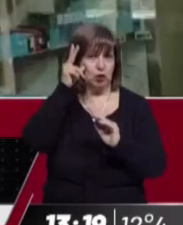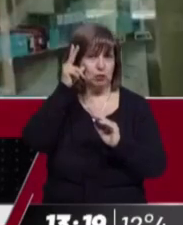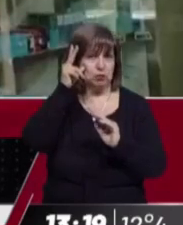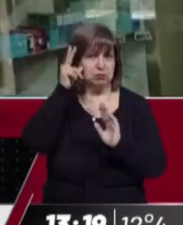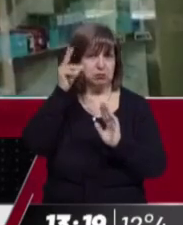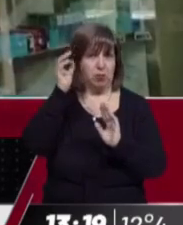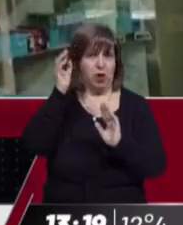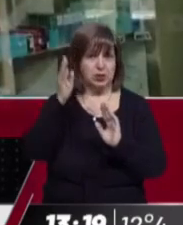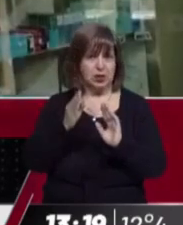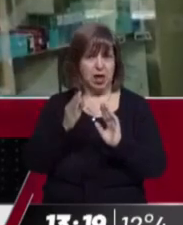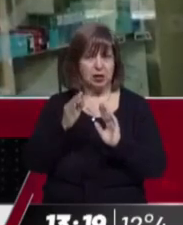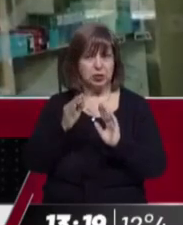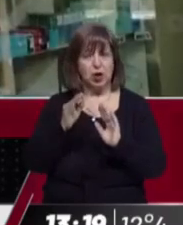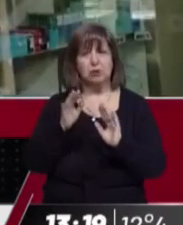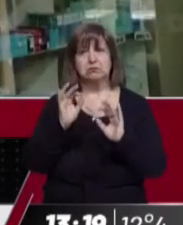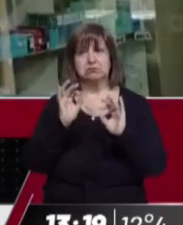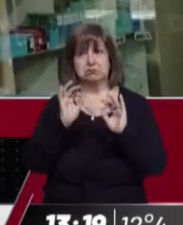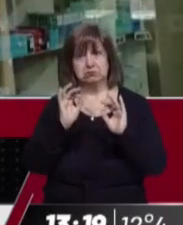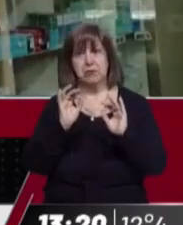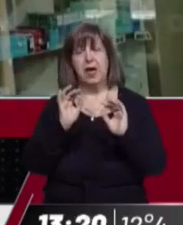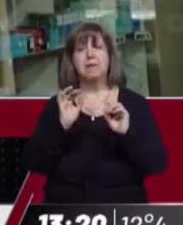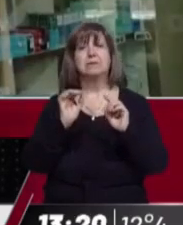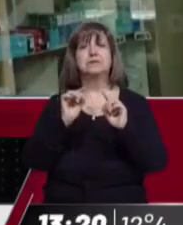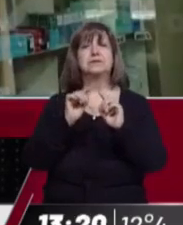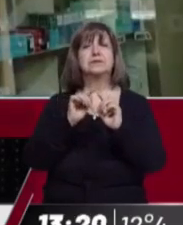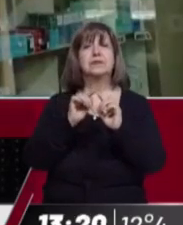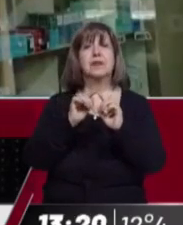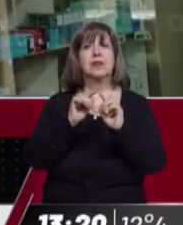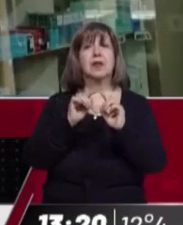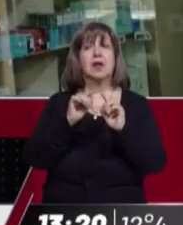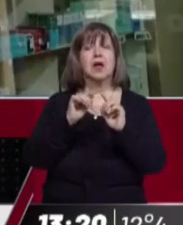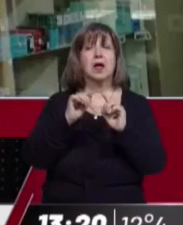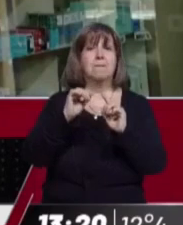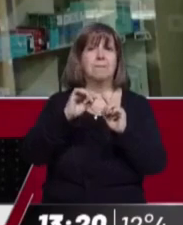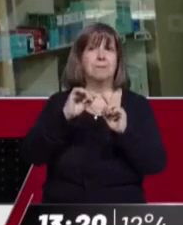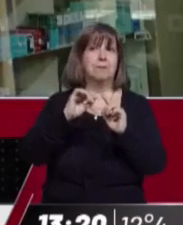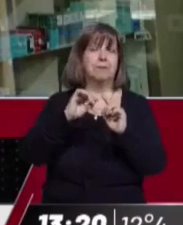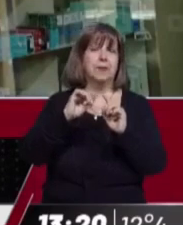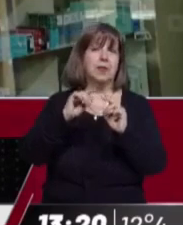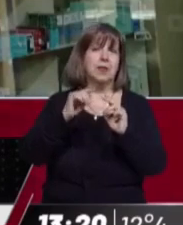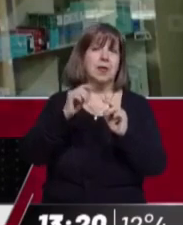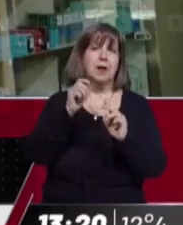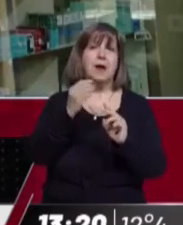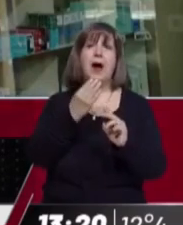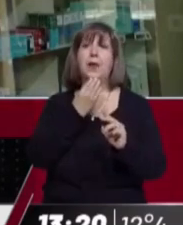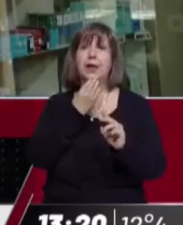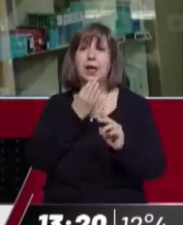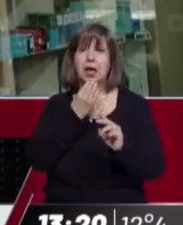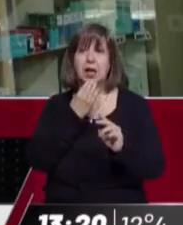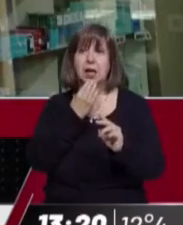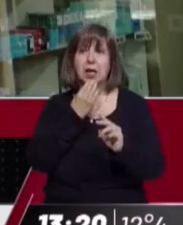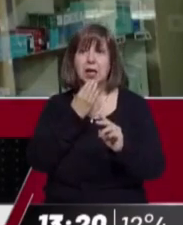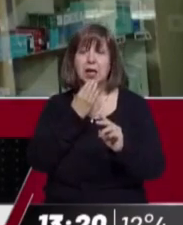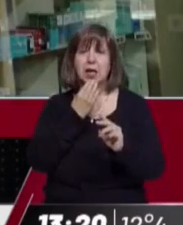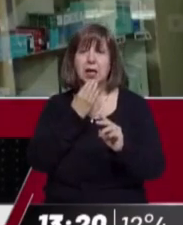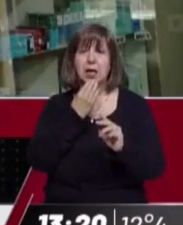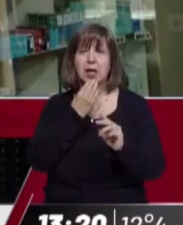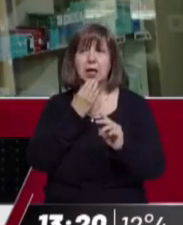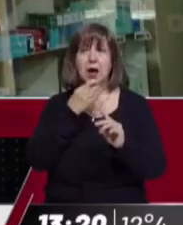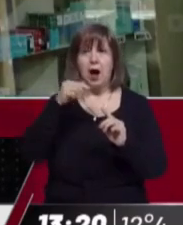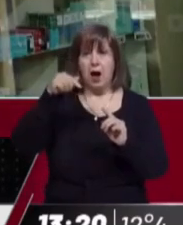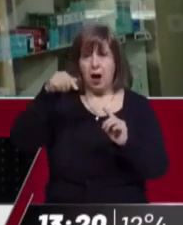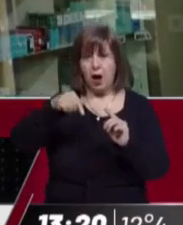estuvimos por por abajo del ipc y eh en lo que fue de abril tuvimos